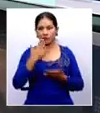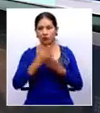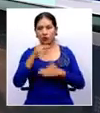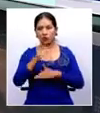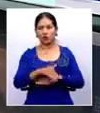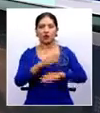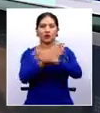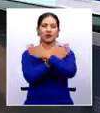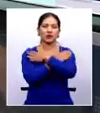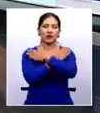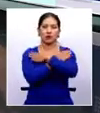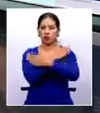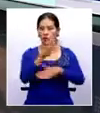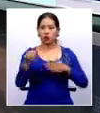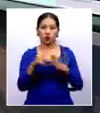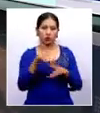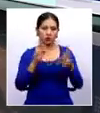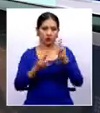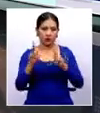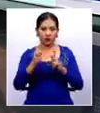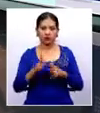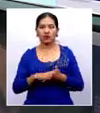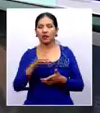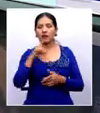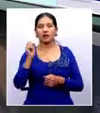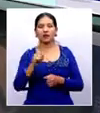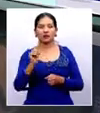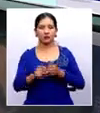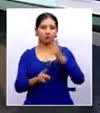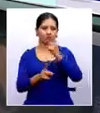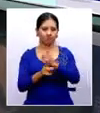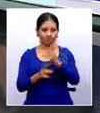un saludo cordial. Sí, así es.